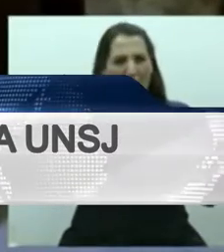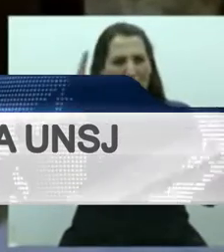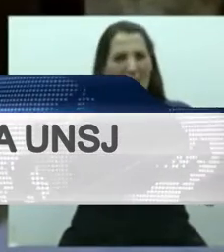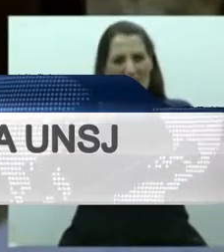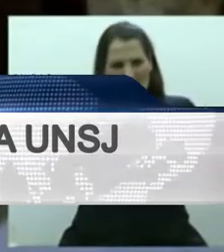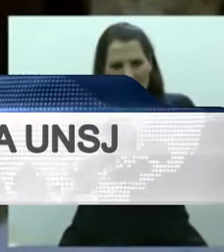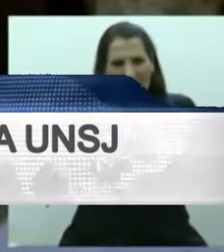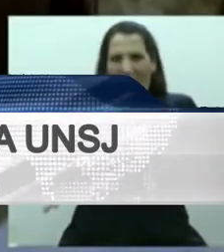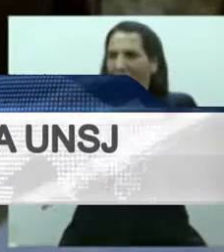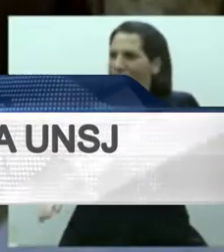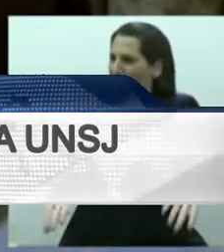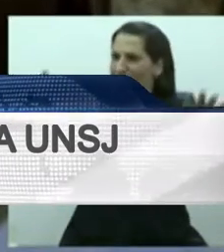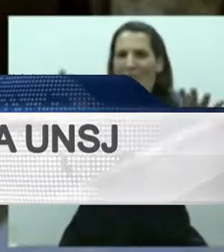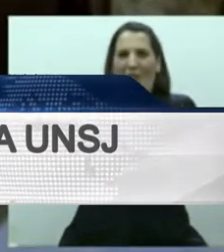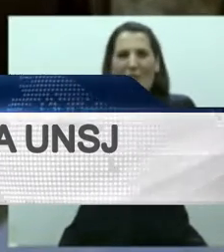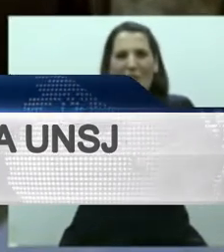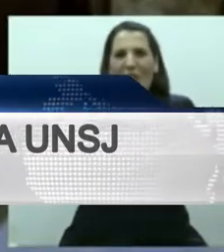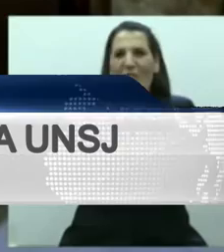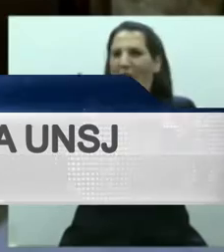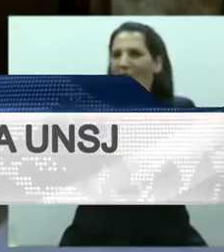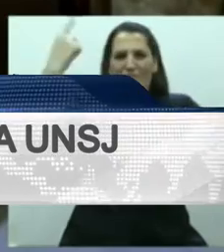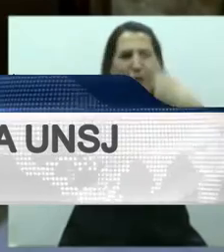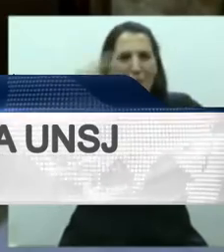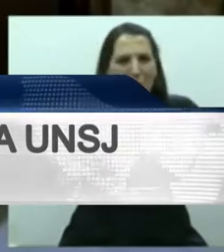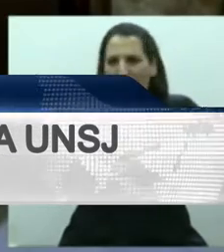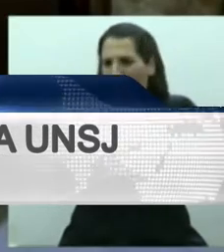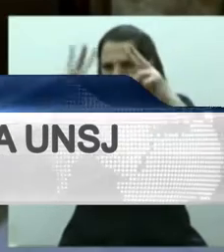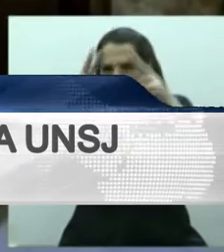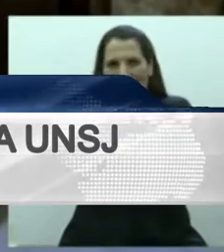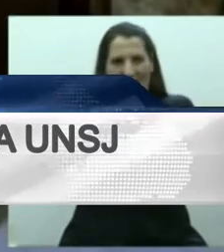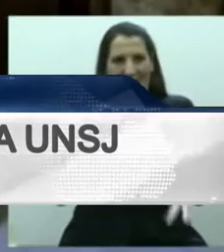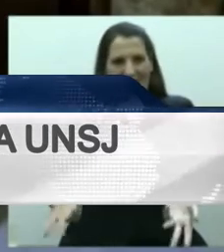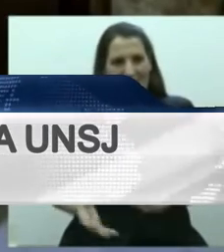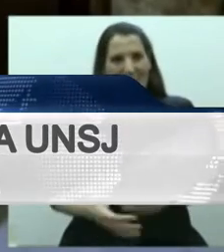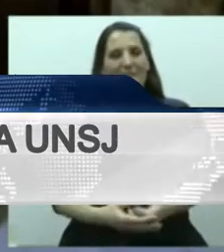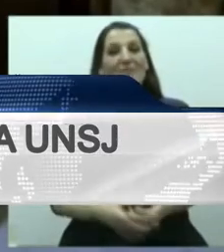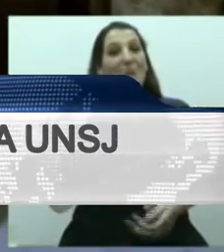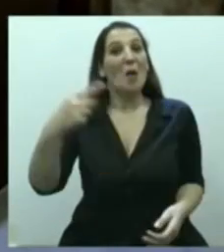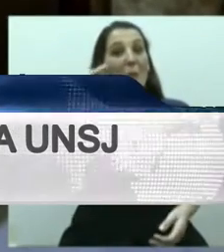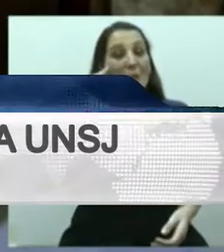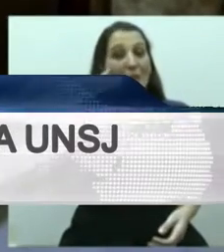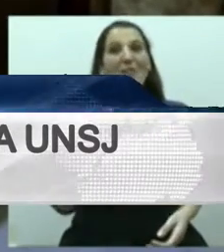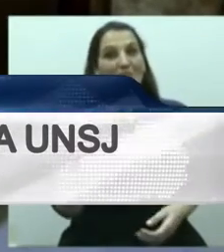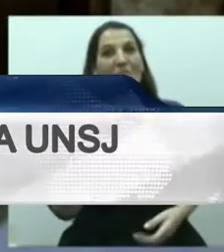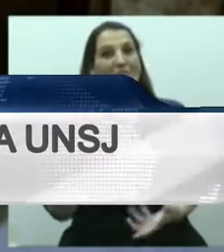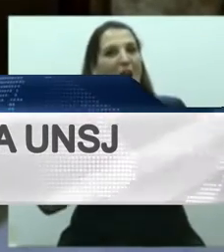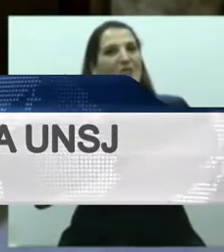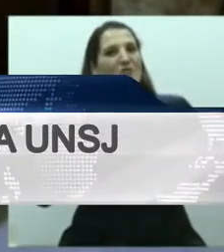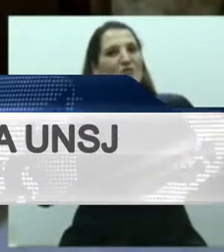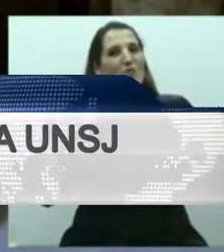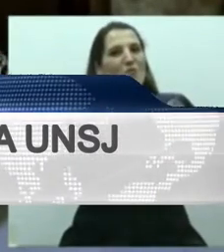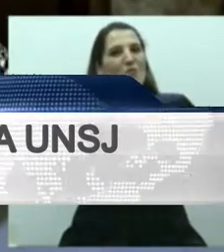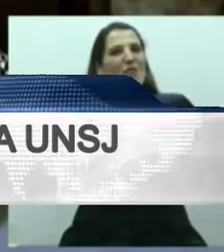significó una ampliación de derechos. Lo importante es que se normalice la universidad ahora, que se contemple un presupuesto y, bueno, que en la